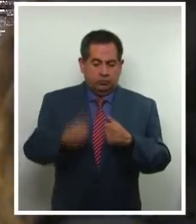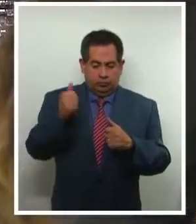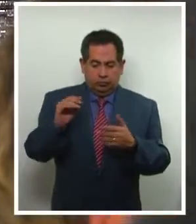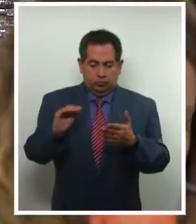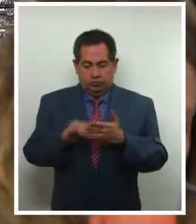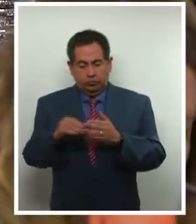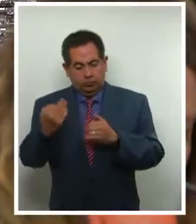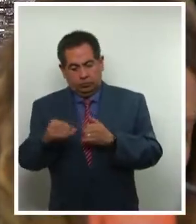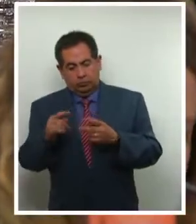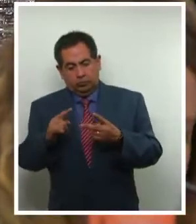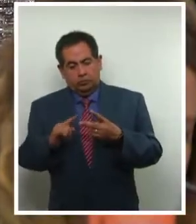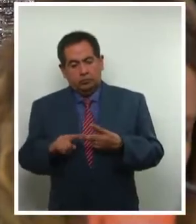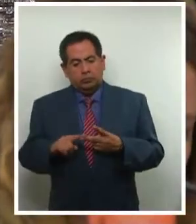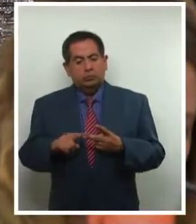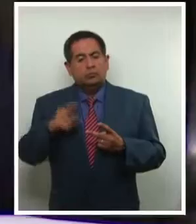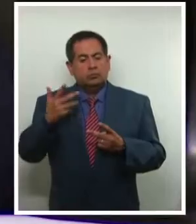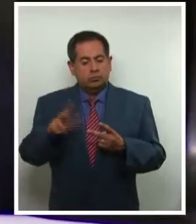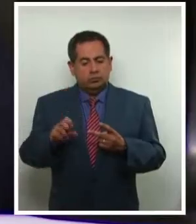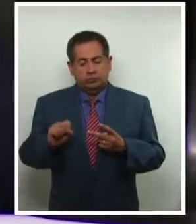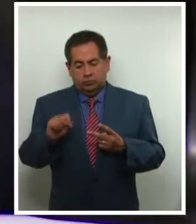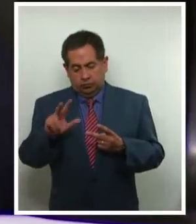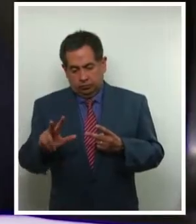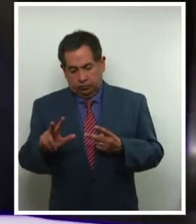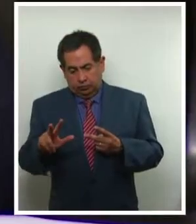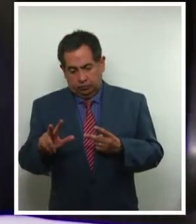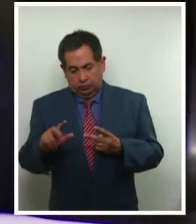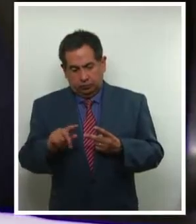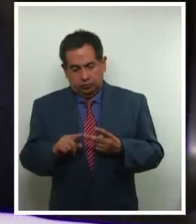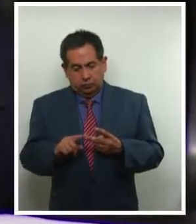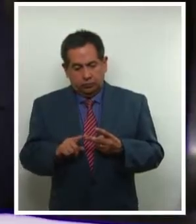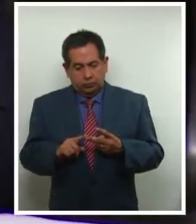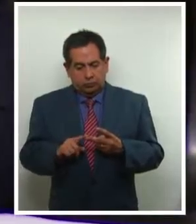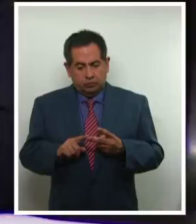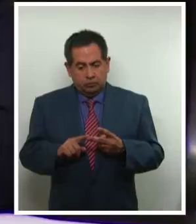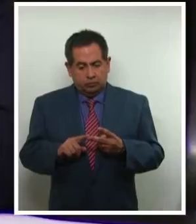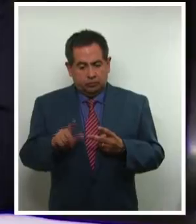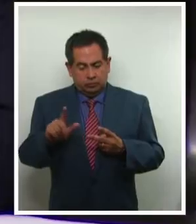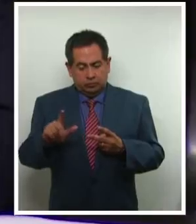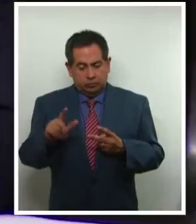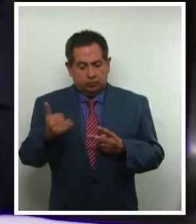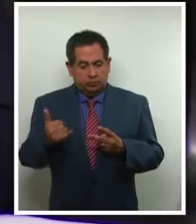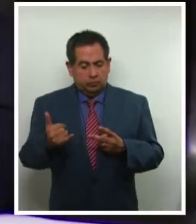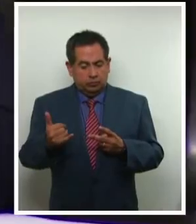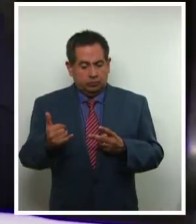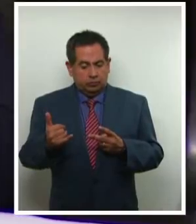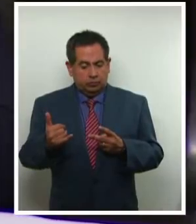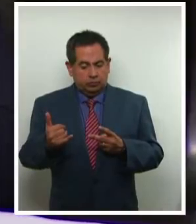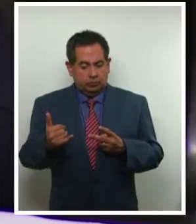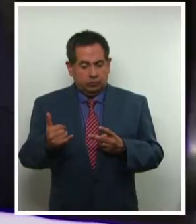transitorio, el 10º párrafo del 18, el 17, y